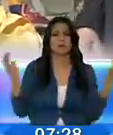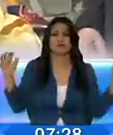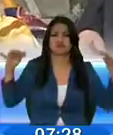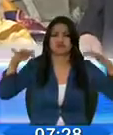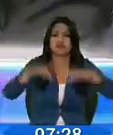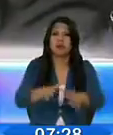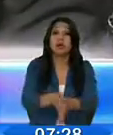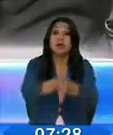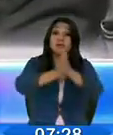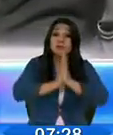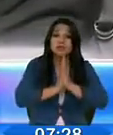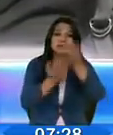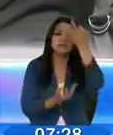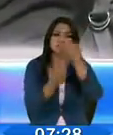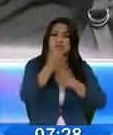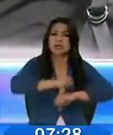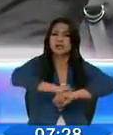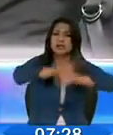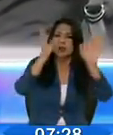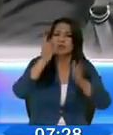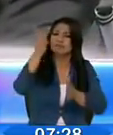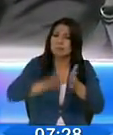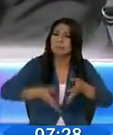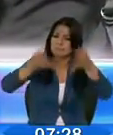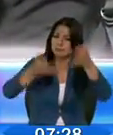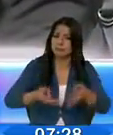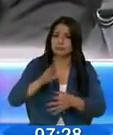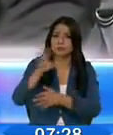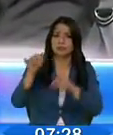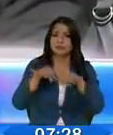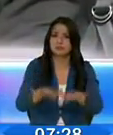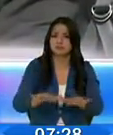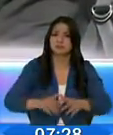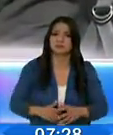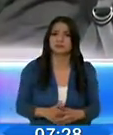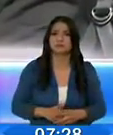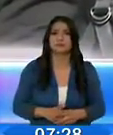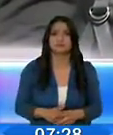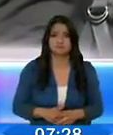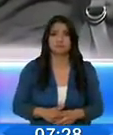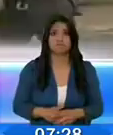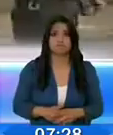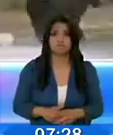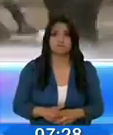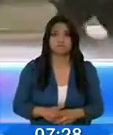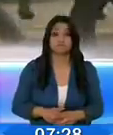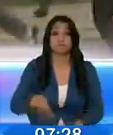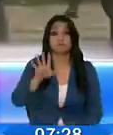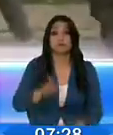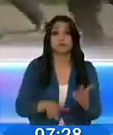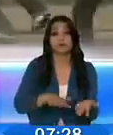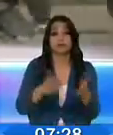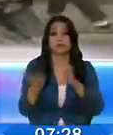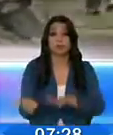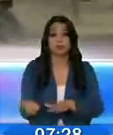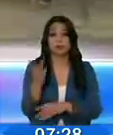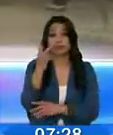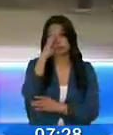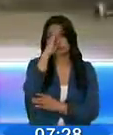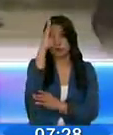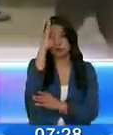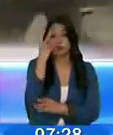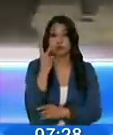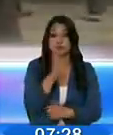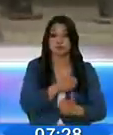Allí exigieron que se esclarezca lo que ocurrió durante la revuelta policial. Y es que fallecieron 5 personas,